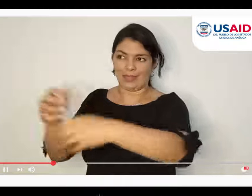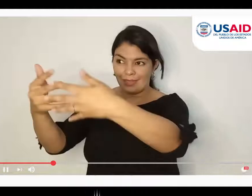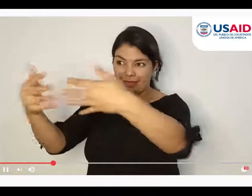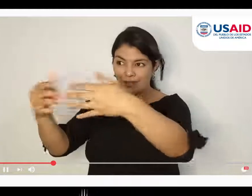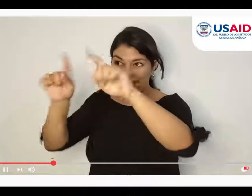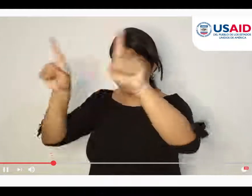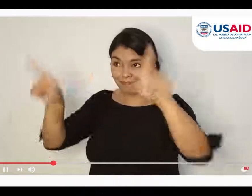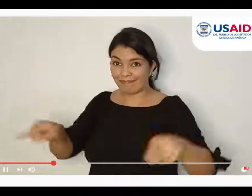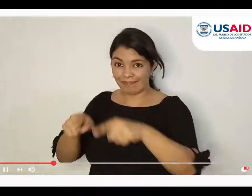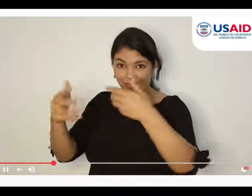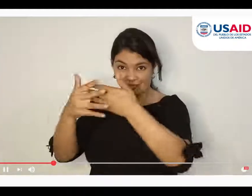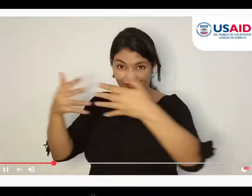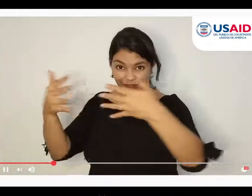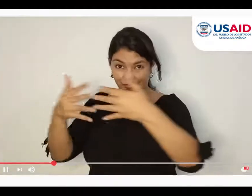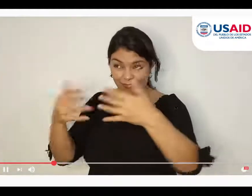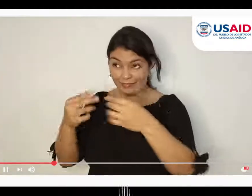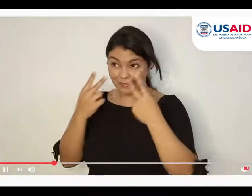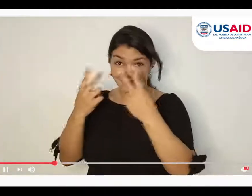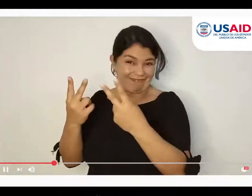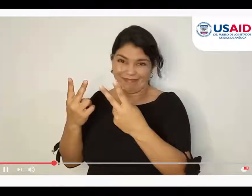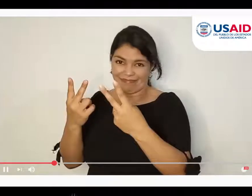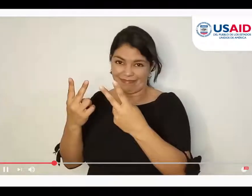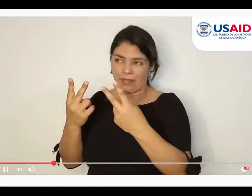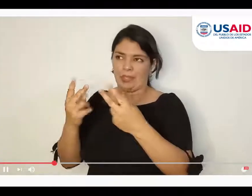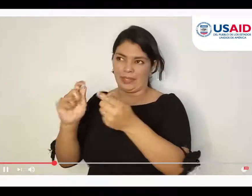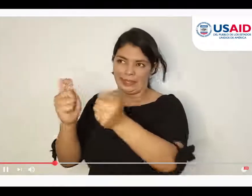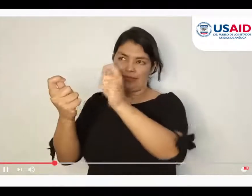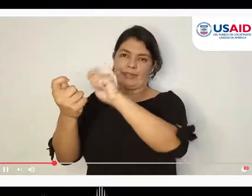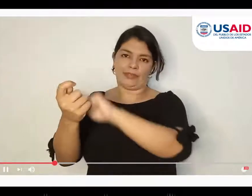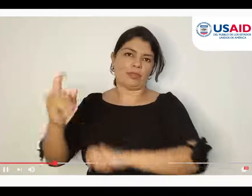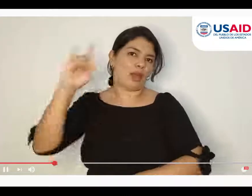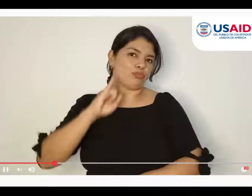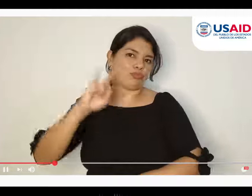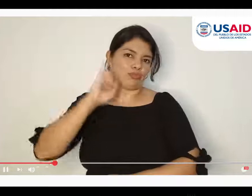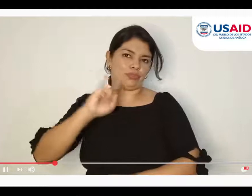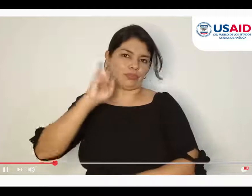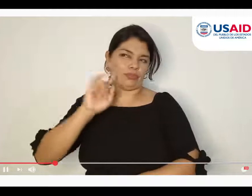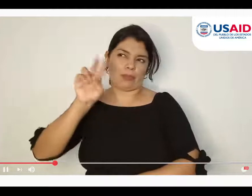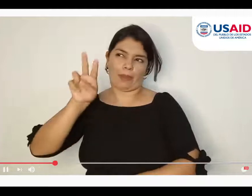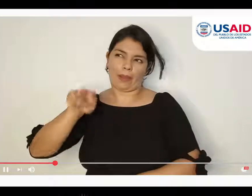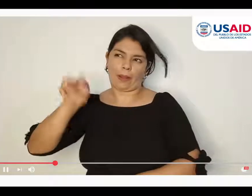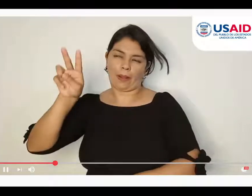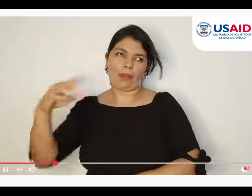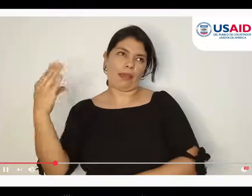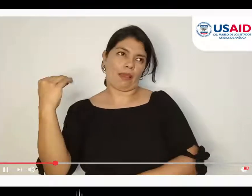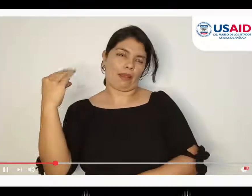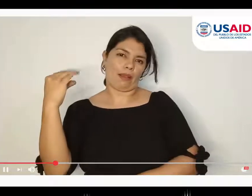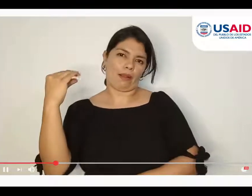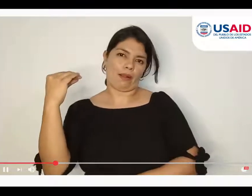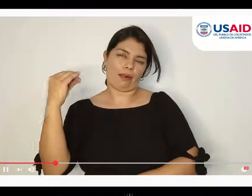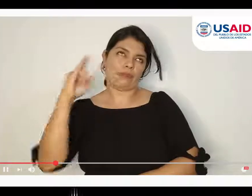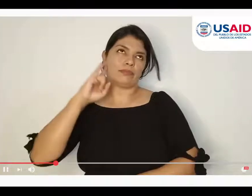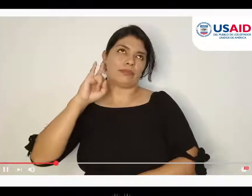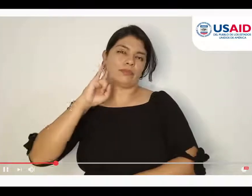esa información que está de manera visual en una pantalla, la convierte en audio, ¿sí? Y